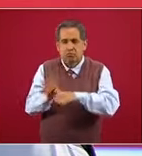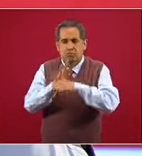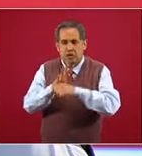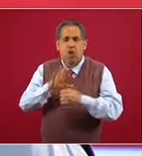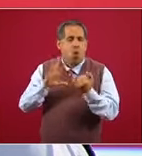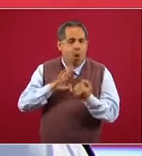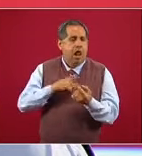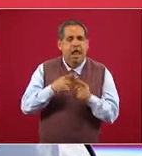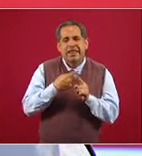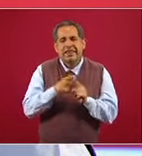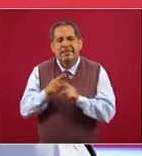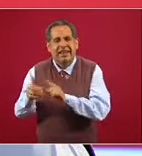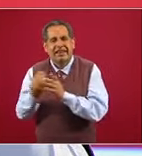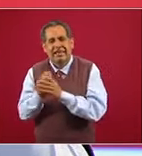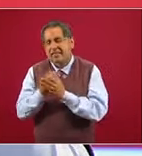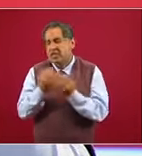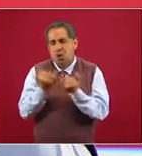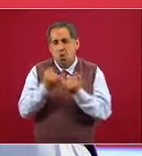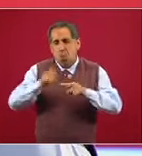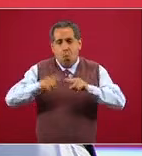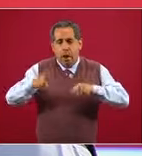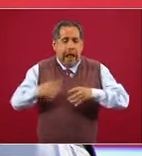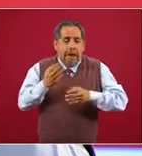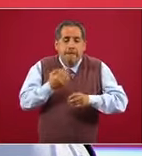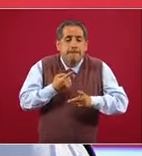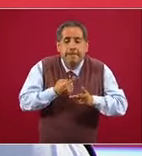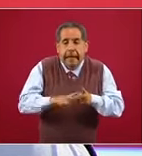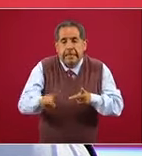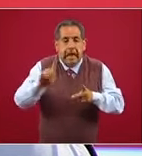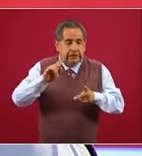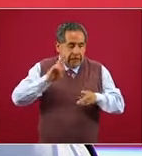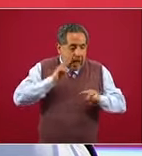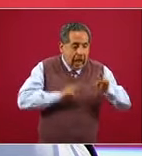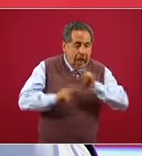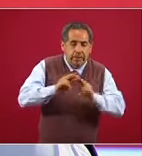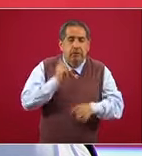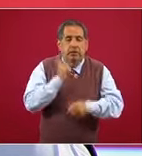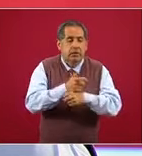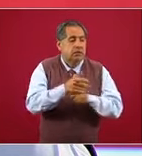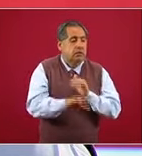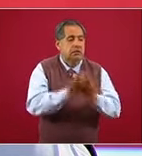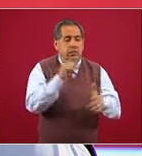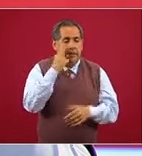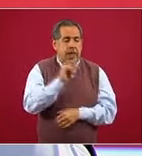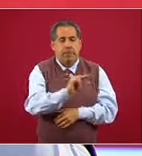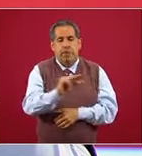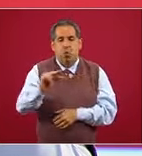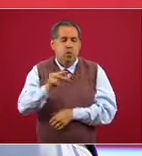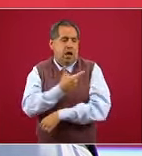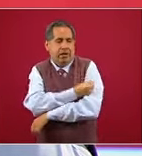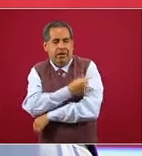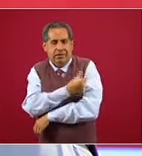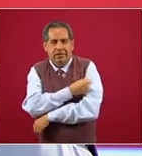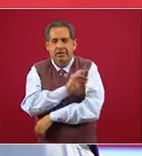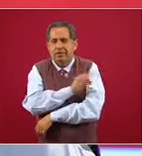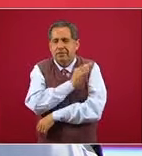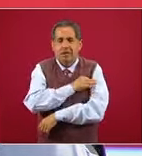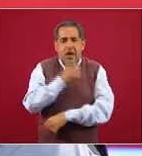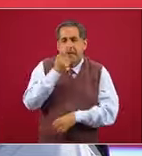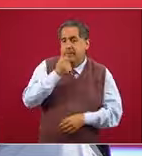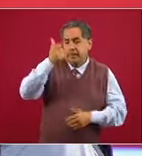tener ese mismo proceso. Ahorita estamos apenas en la obtención de lo que podrá ser más adelante apenas la